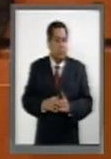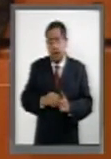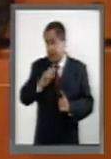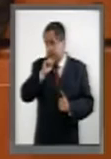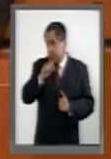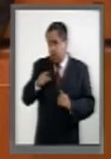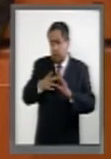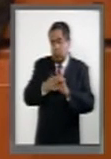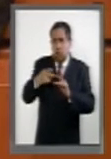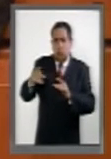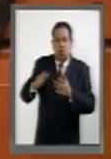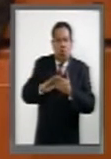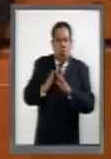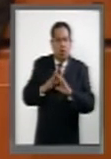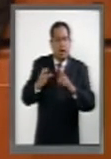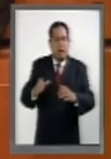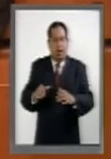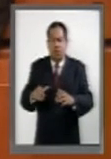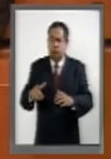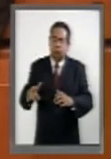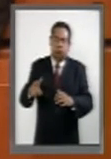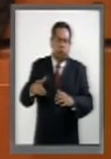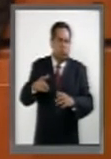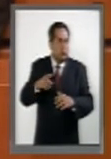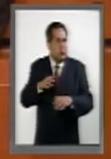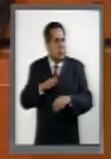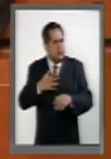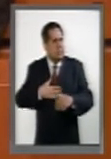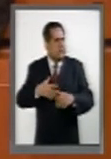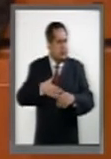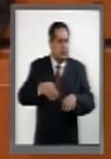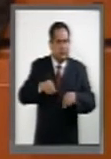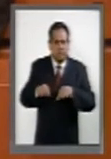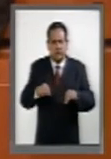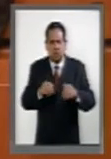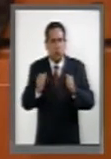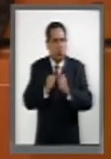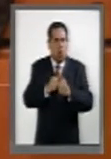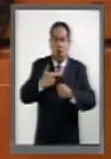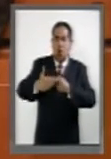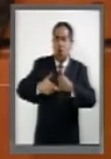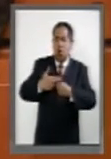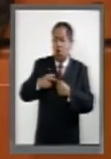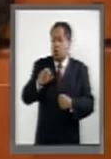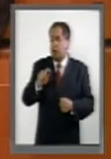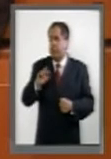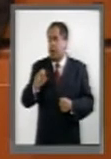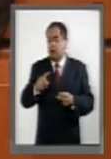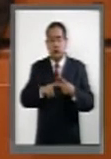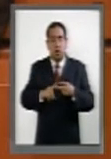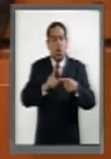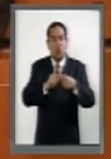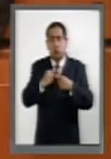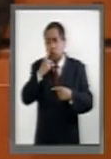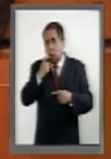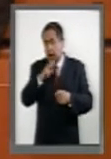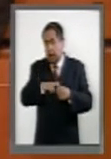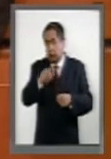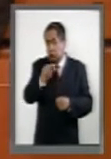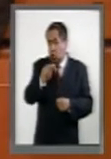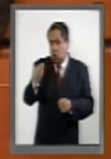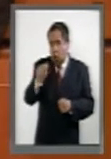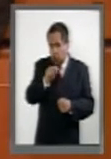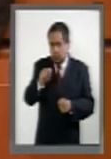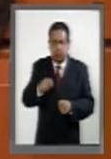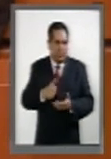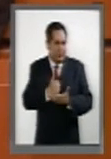dentro de su comunidad por una incansable labor altruista con los Rotarios y la Cruz Roja de Torreón, así como otras